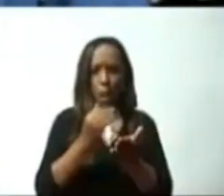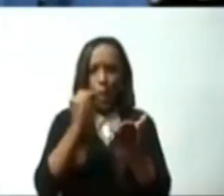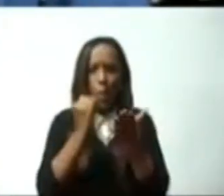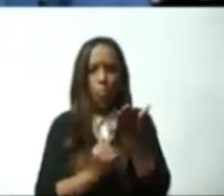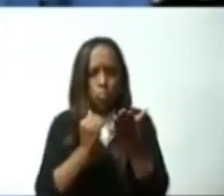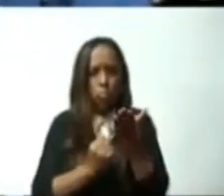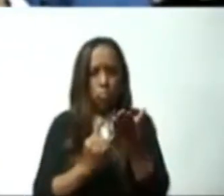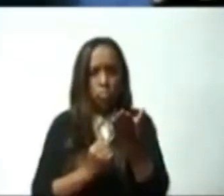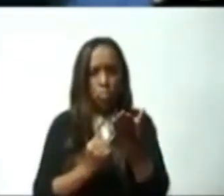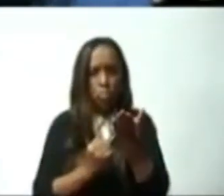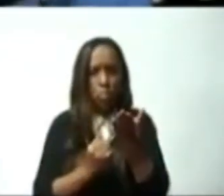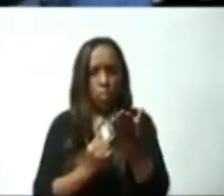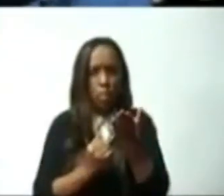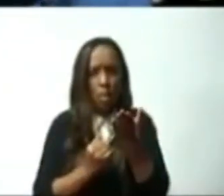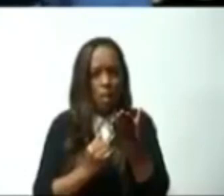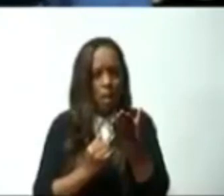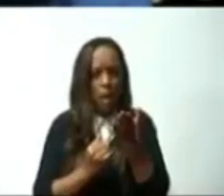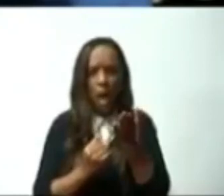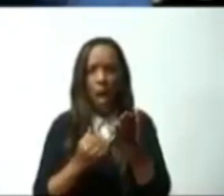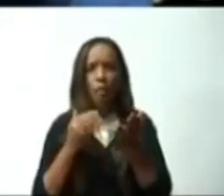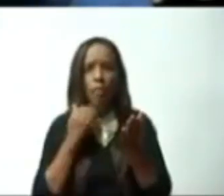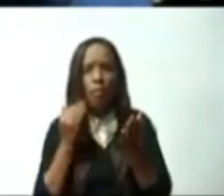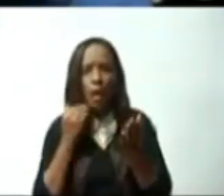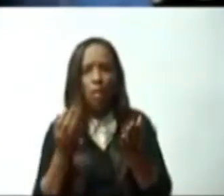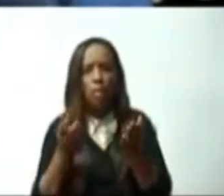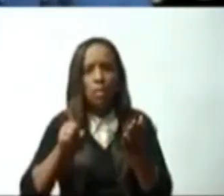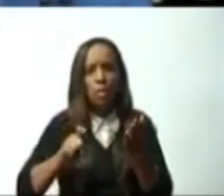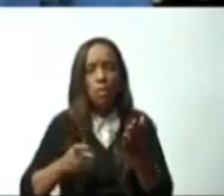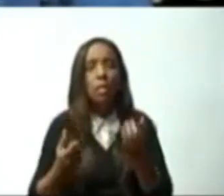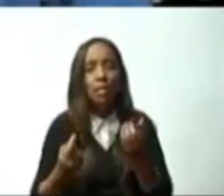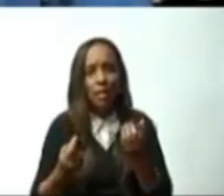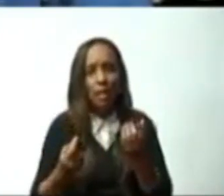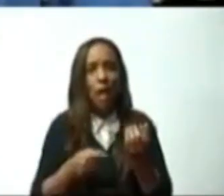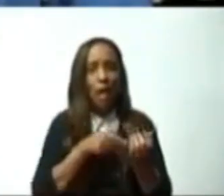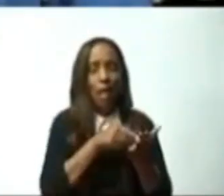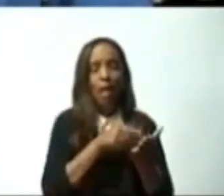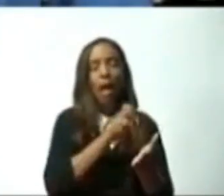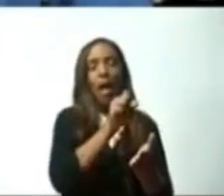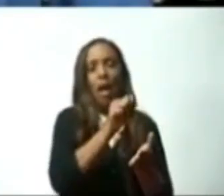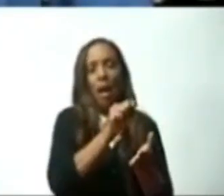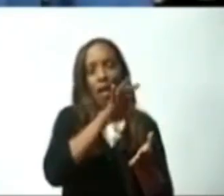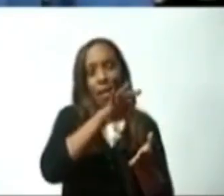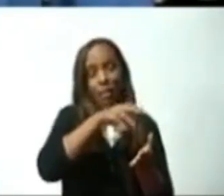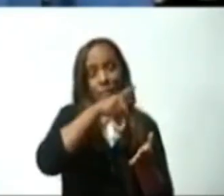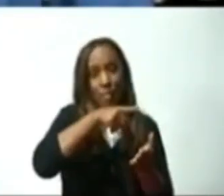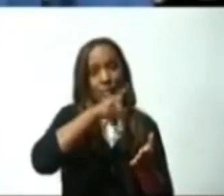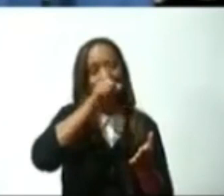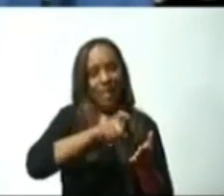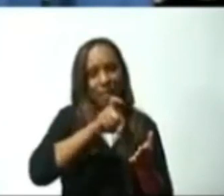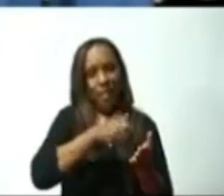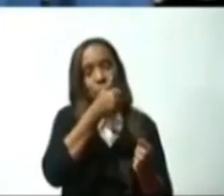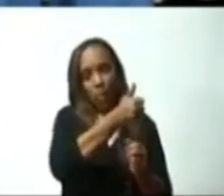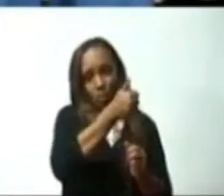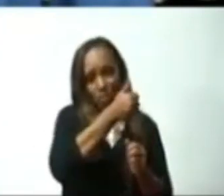AFP, completarán la diferencia de su propio patrimonio. En